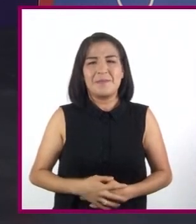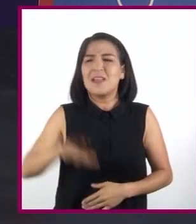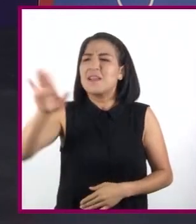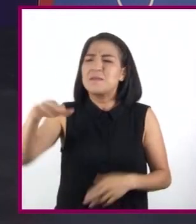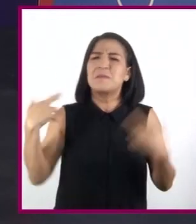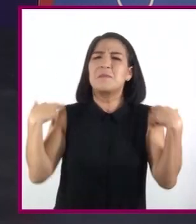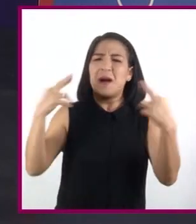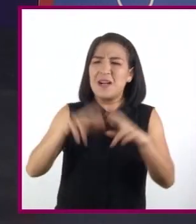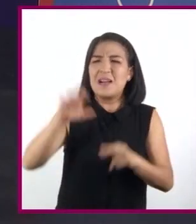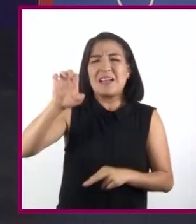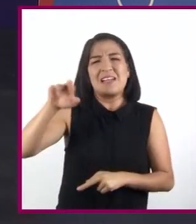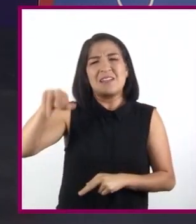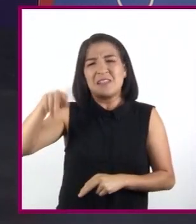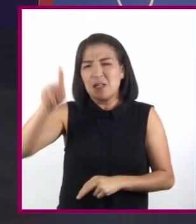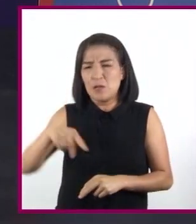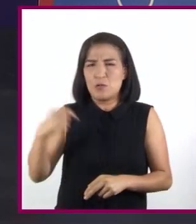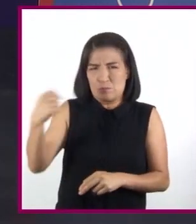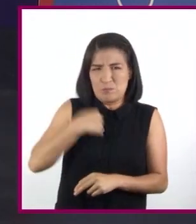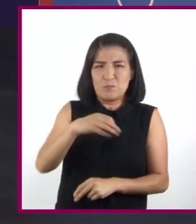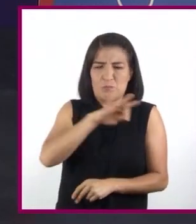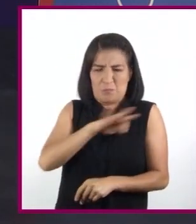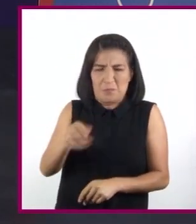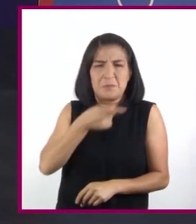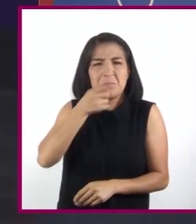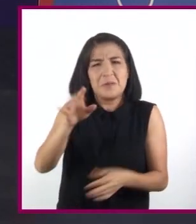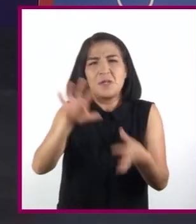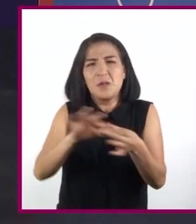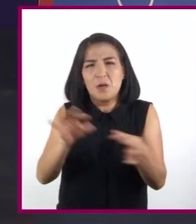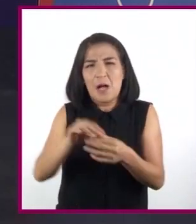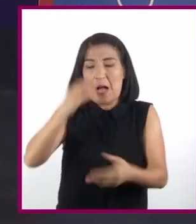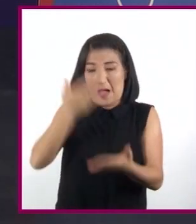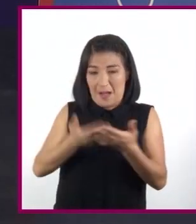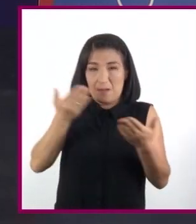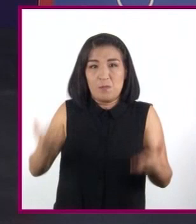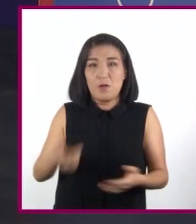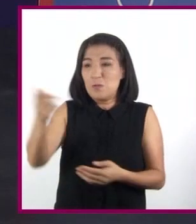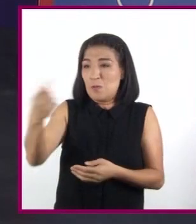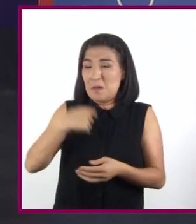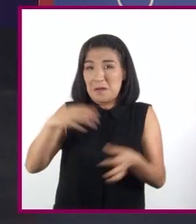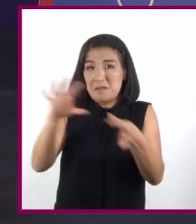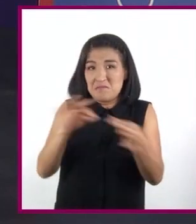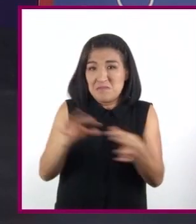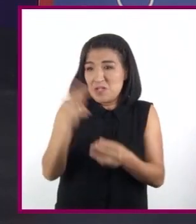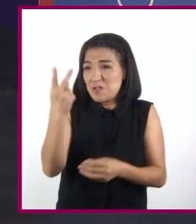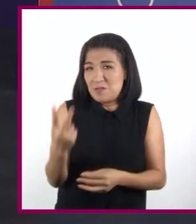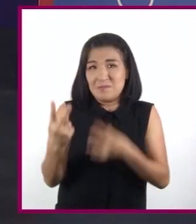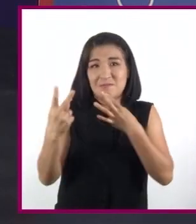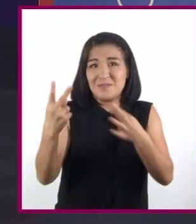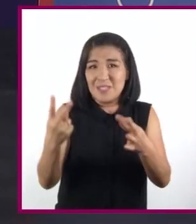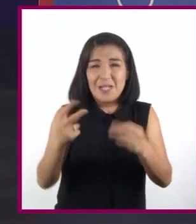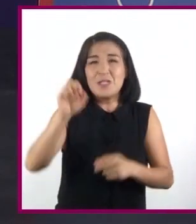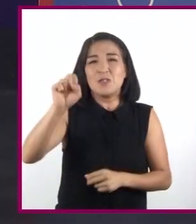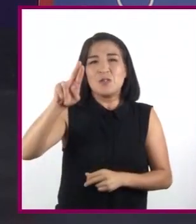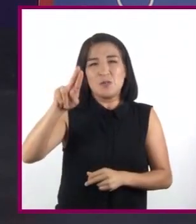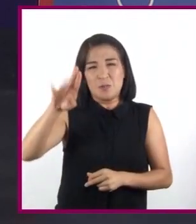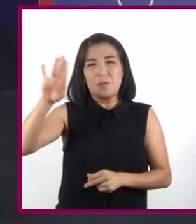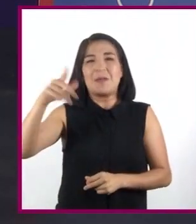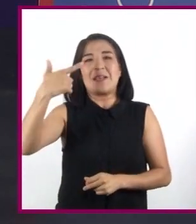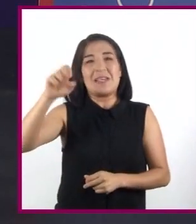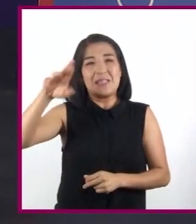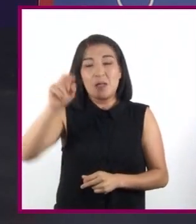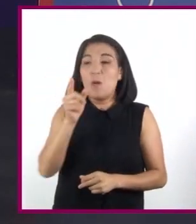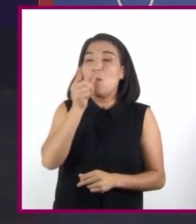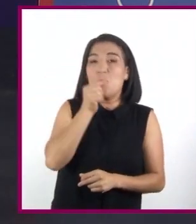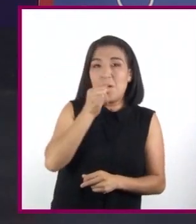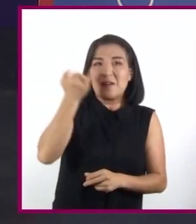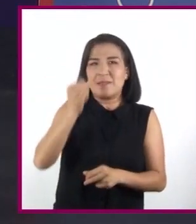Profesor Eric, entonces podemos decir que hasta ahora solamente nos ha compartido dos subgéneros narrativos, que son policíaco